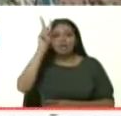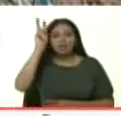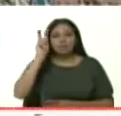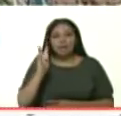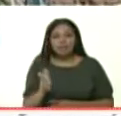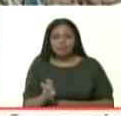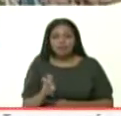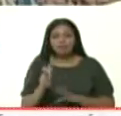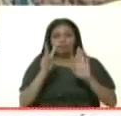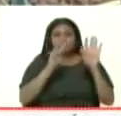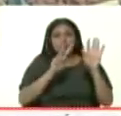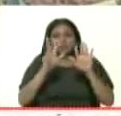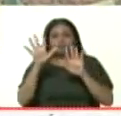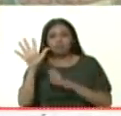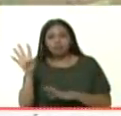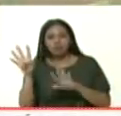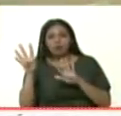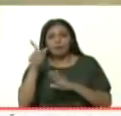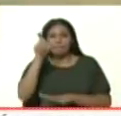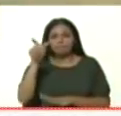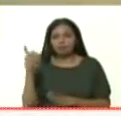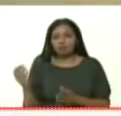79 lideresas